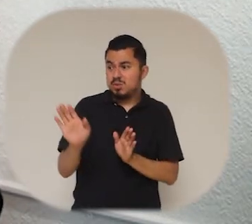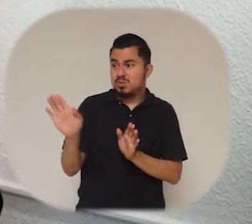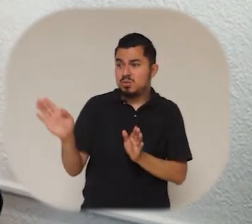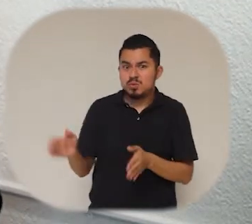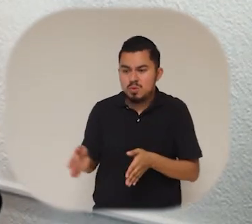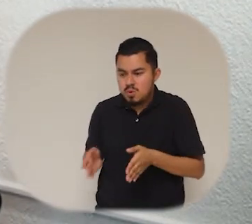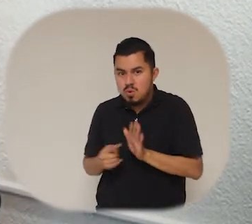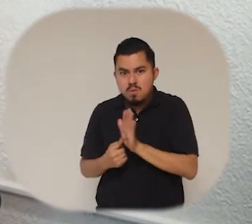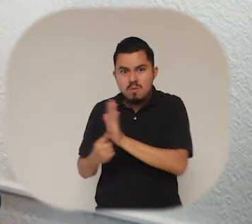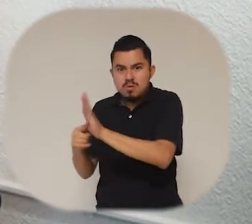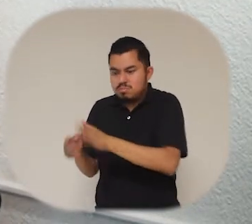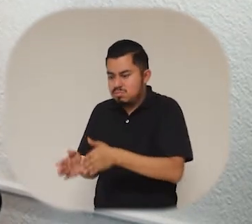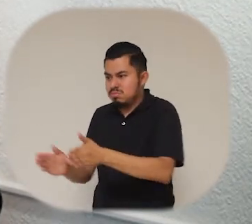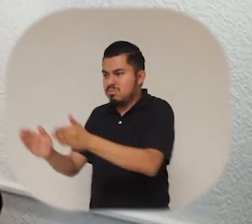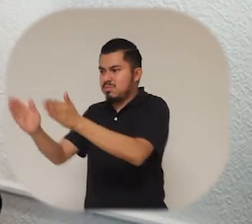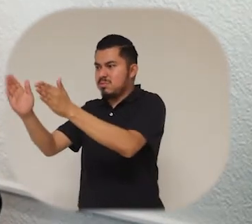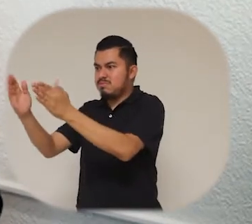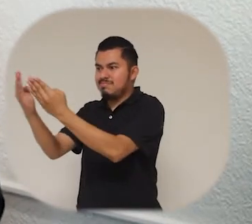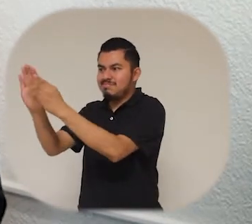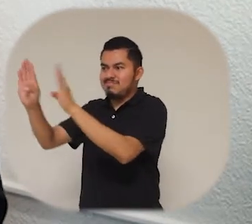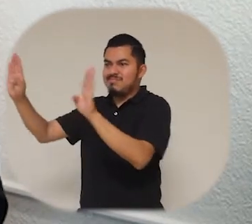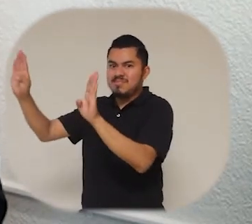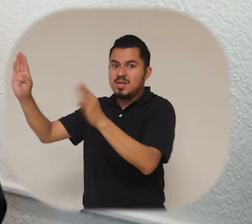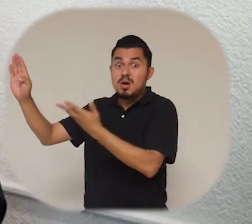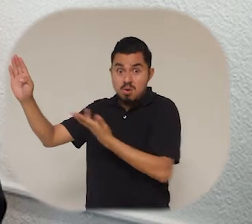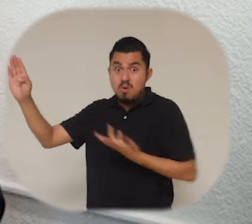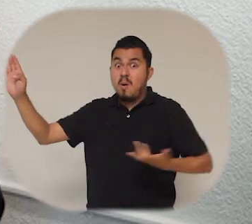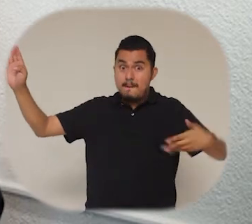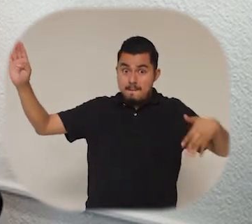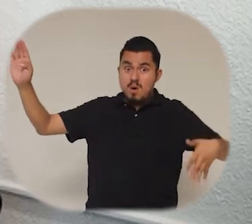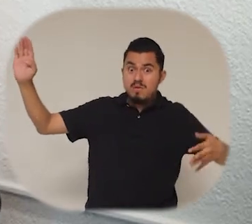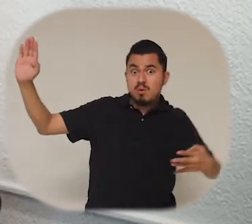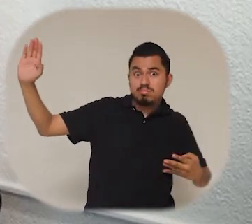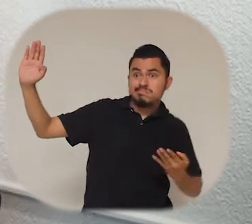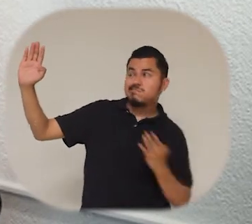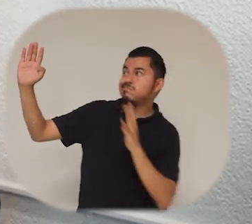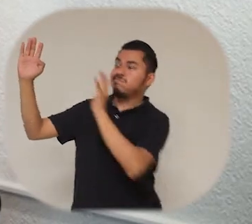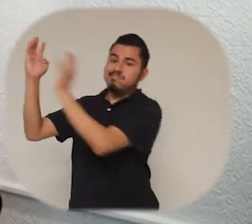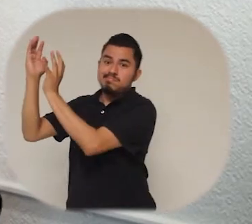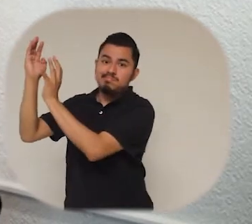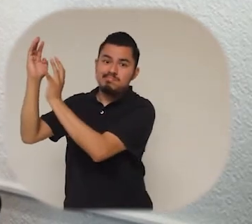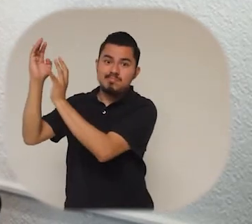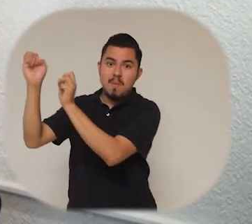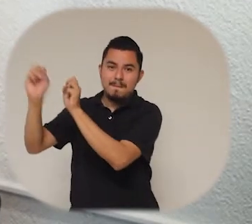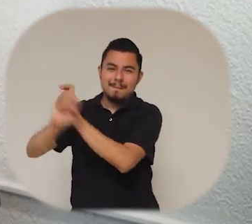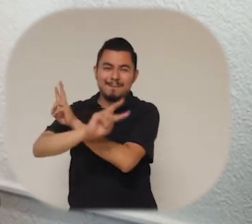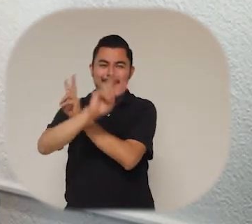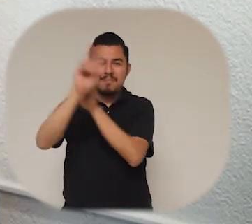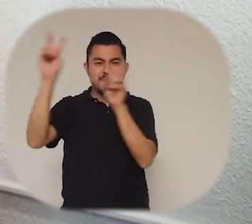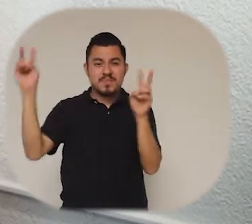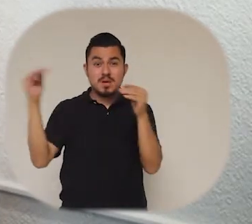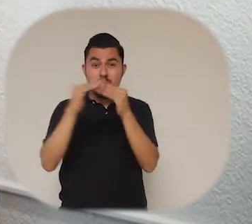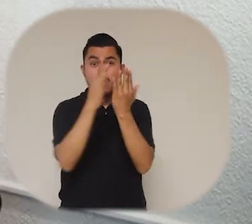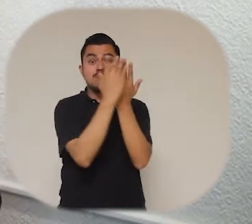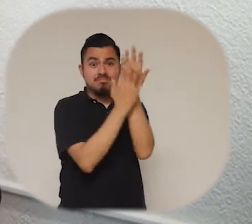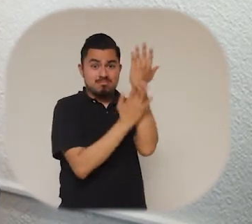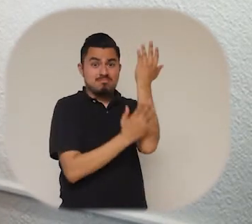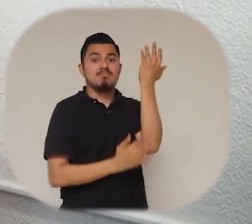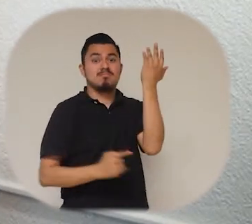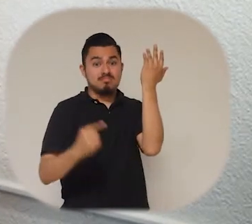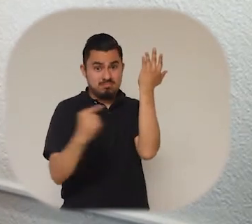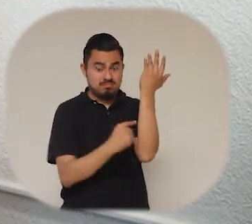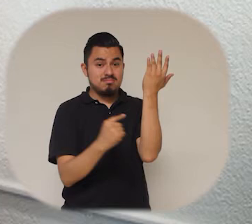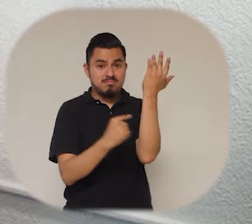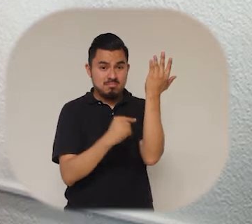Dios. Y con esa sangre de la cruz logró una reconciliación, una paz. Y también con esa sangre Él destruyó